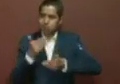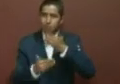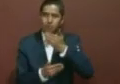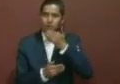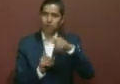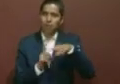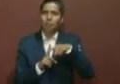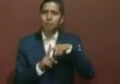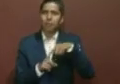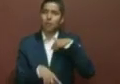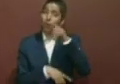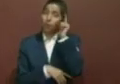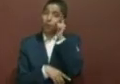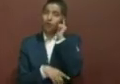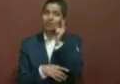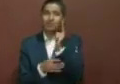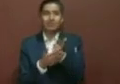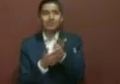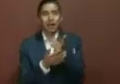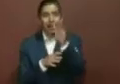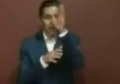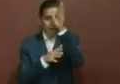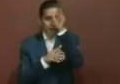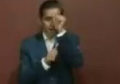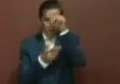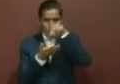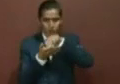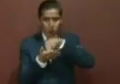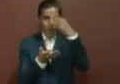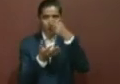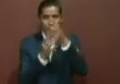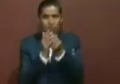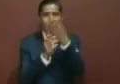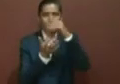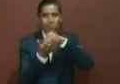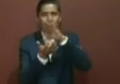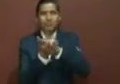que ese convenio del nuevo arreglo,